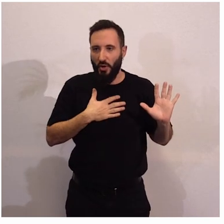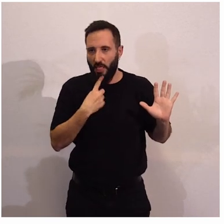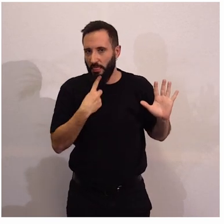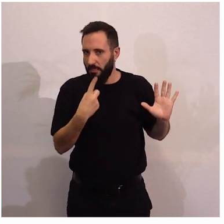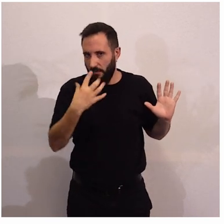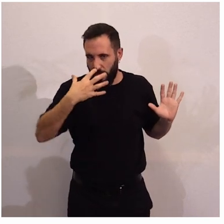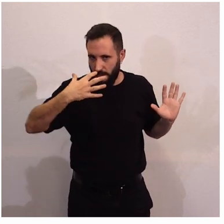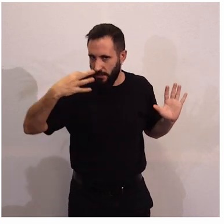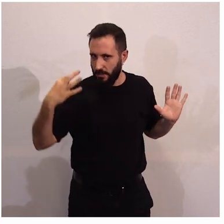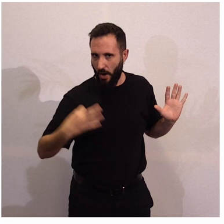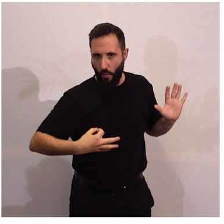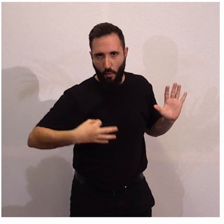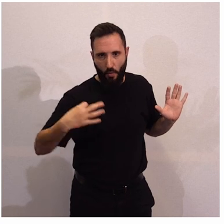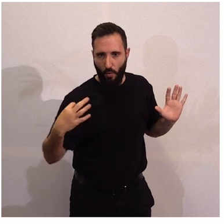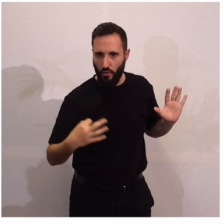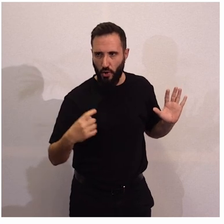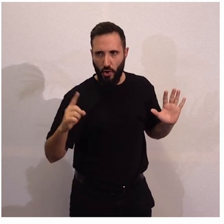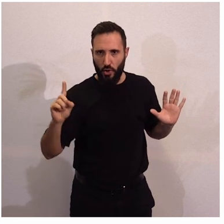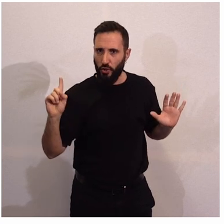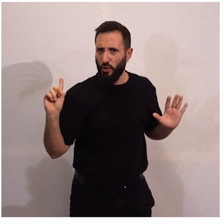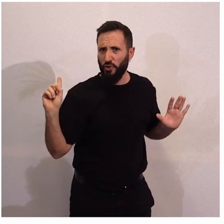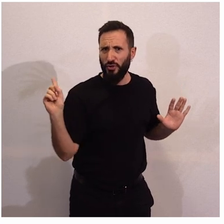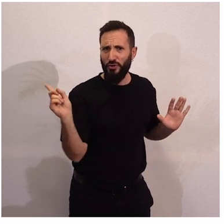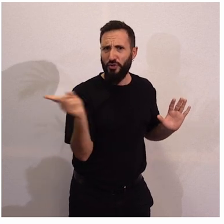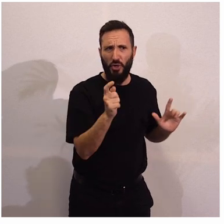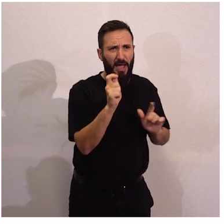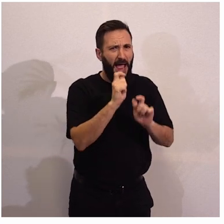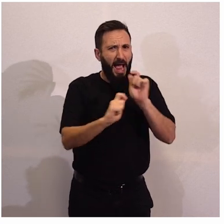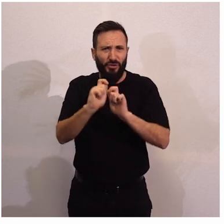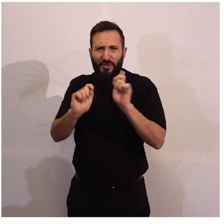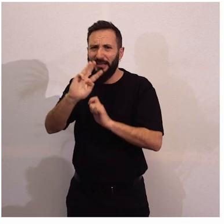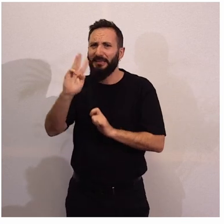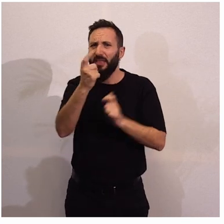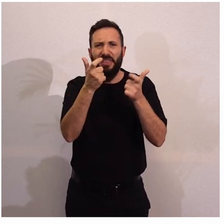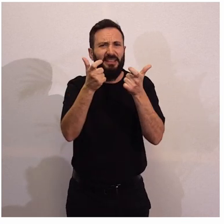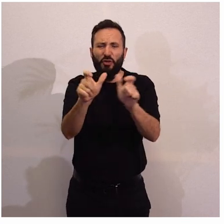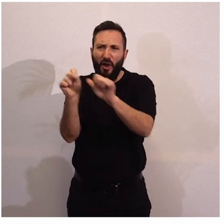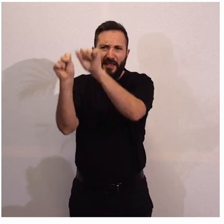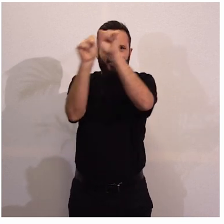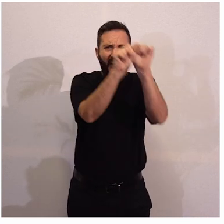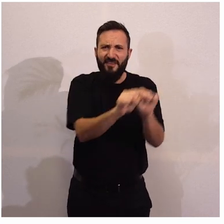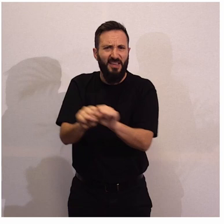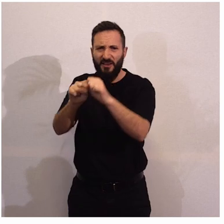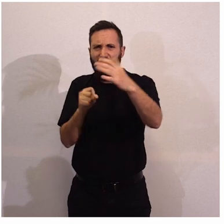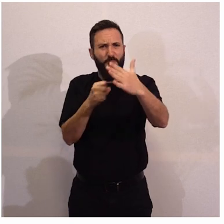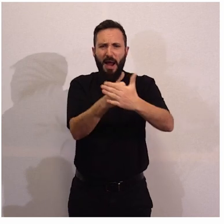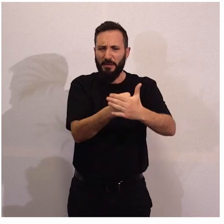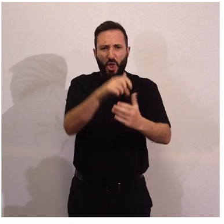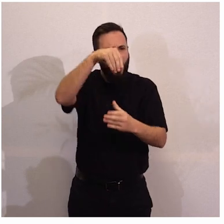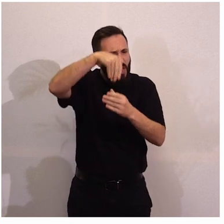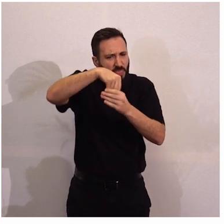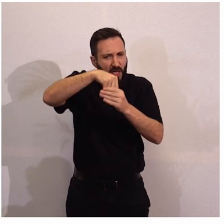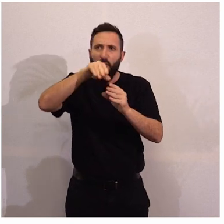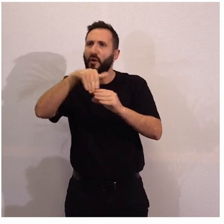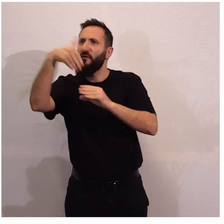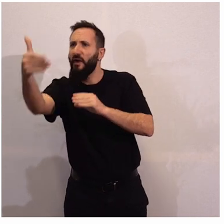que yo defiendo a muerte a todo lo que hacemos en las asociaciones del tercer sector, dentro y fuera, y con aquel